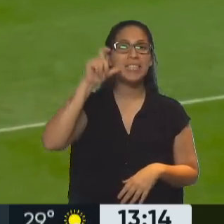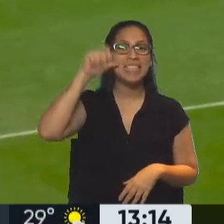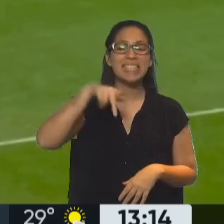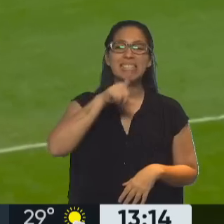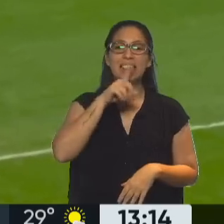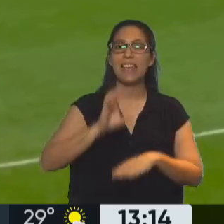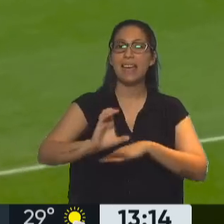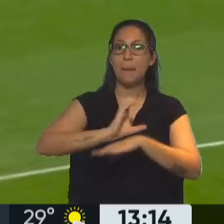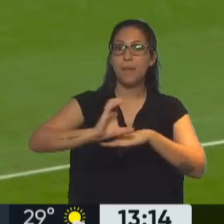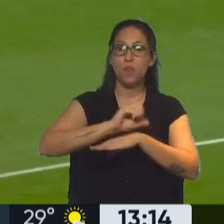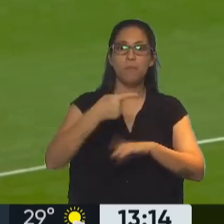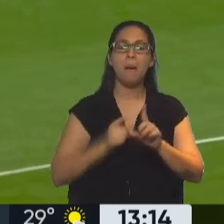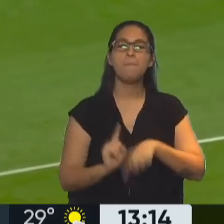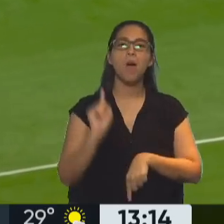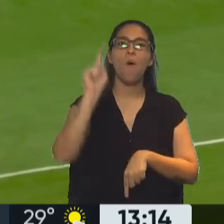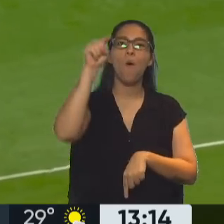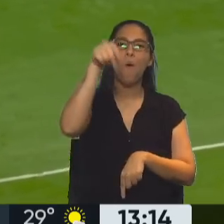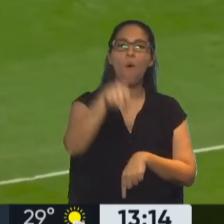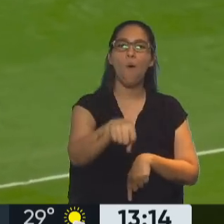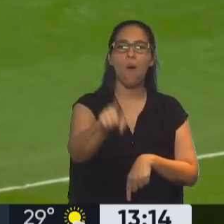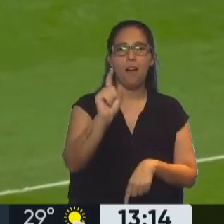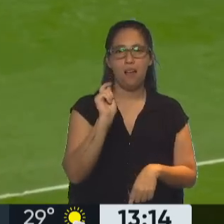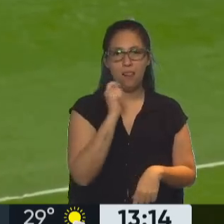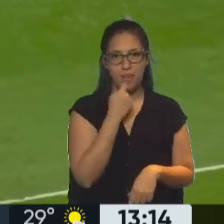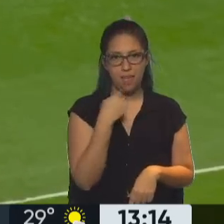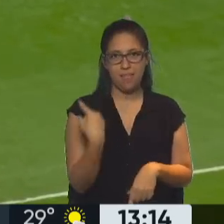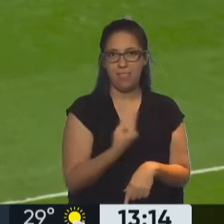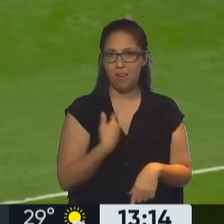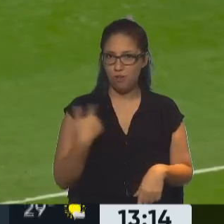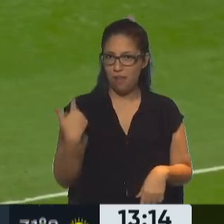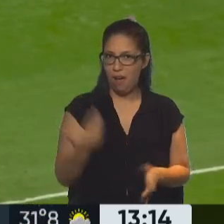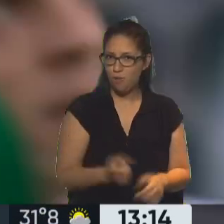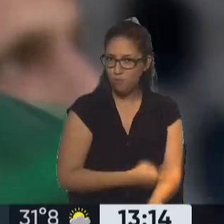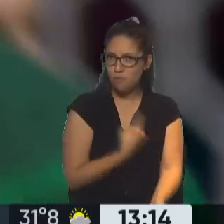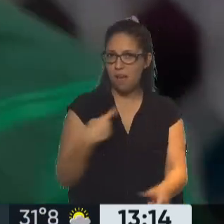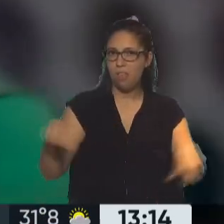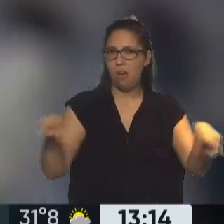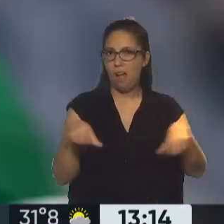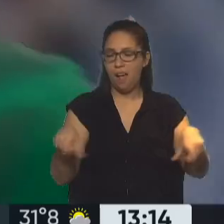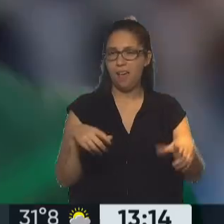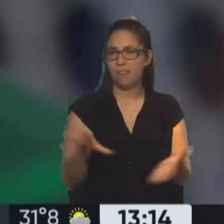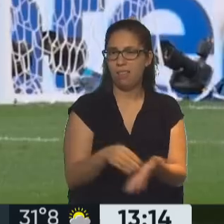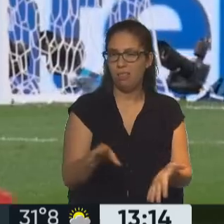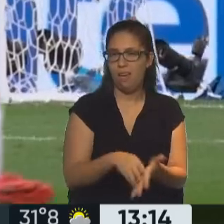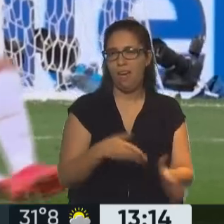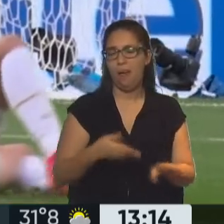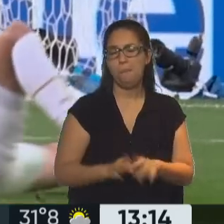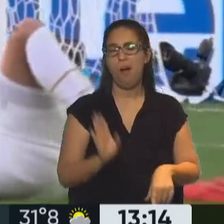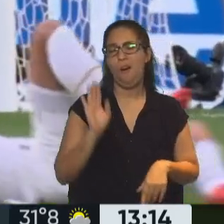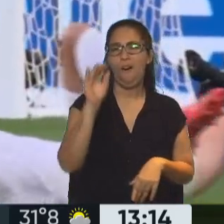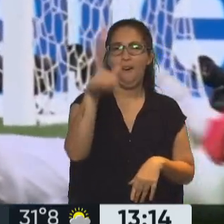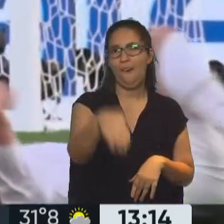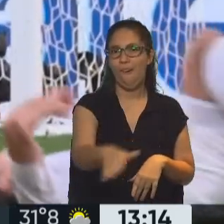Mirá como la pincha, linda, linda. Para los que tenemos potrero como nuestro productor Diego Weinstein, que sabe de esto de pinchar